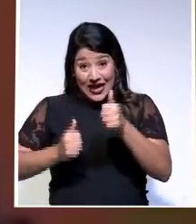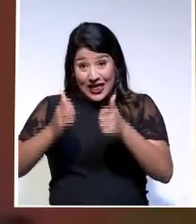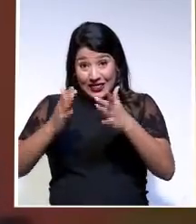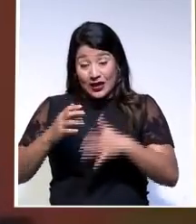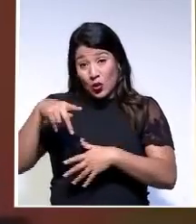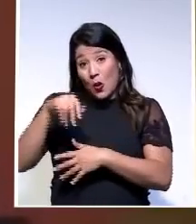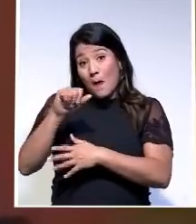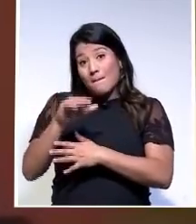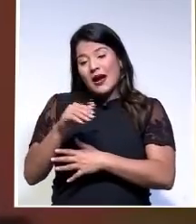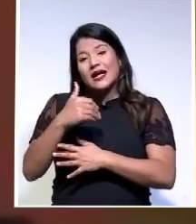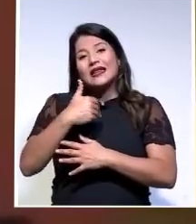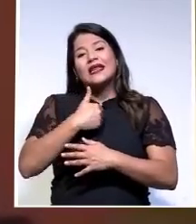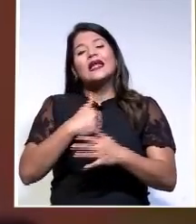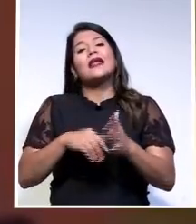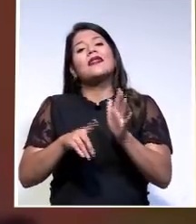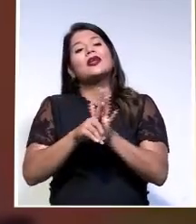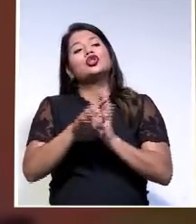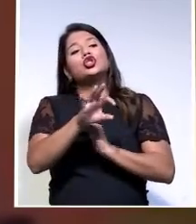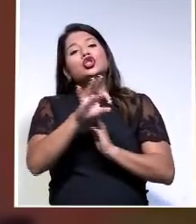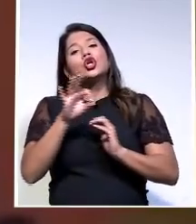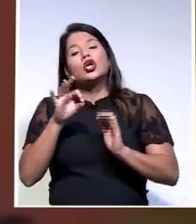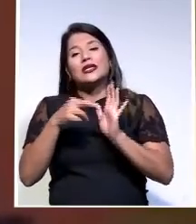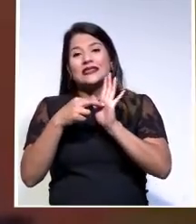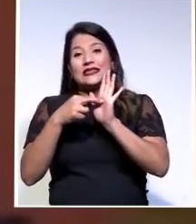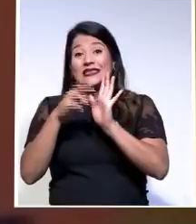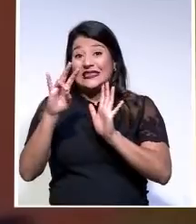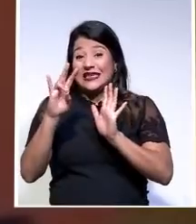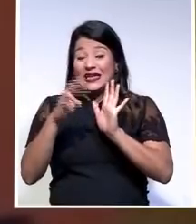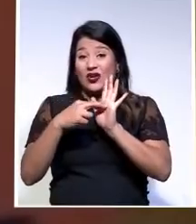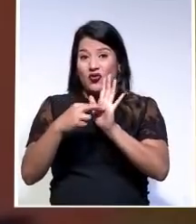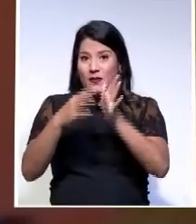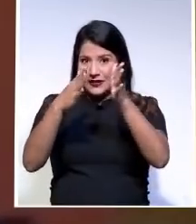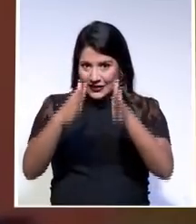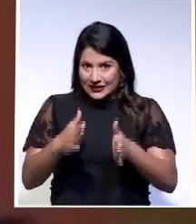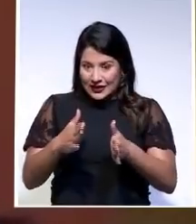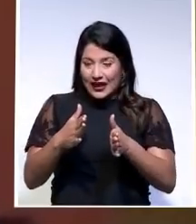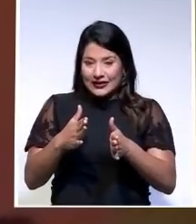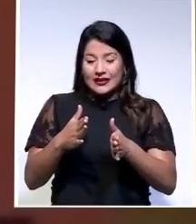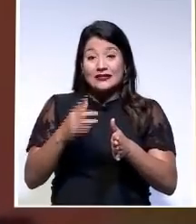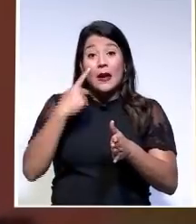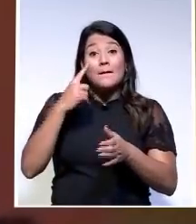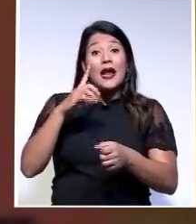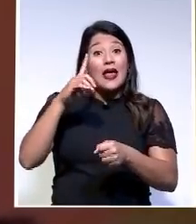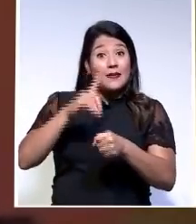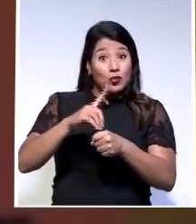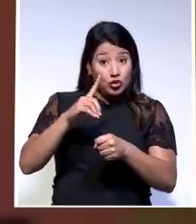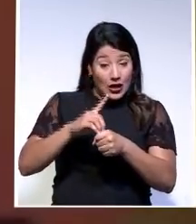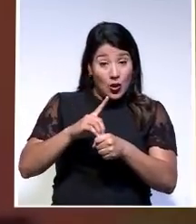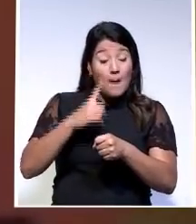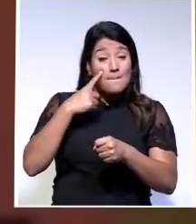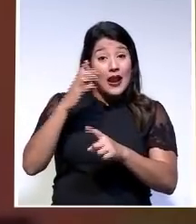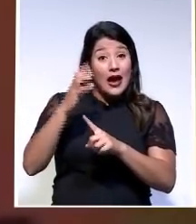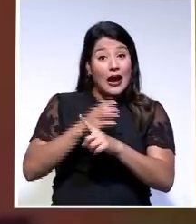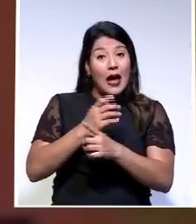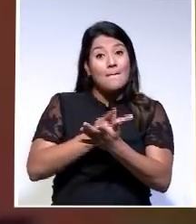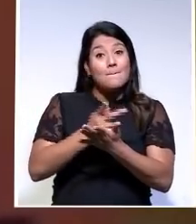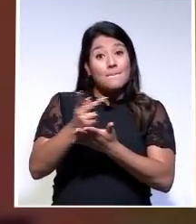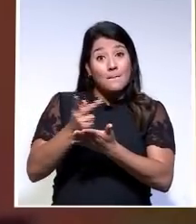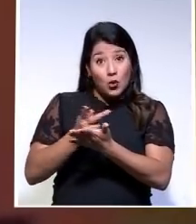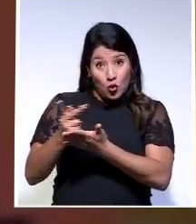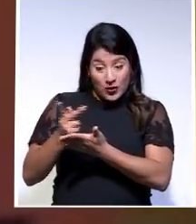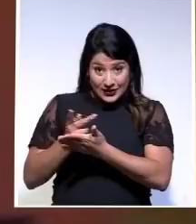escoger los 7 representantes de la lista de diputados de en primer lugar de cada provincia. Entonces estaríamos